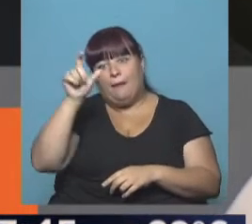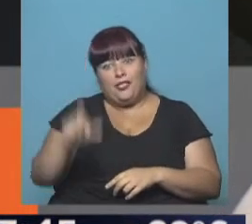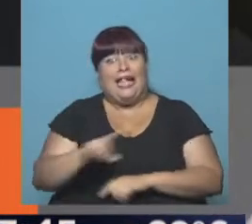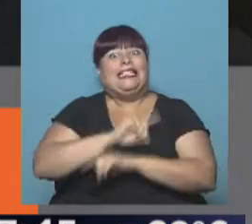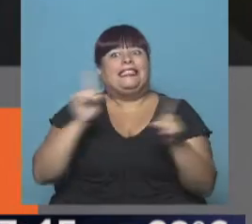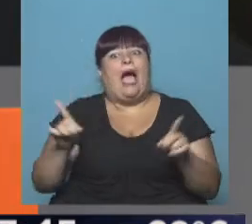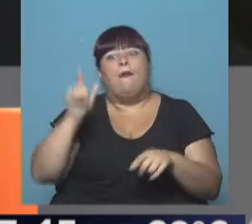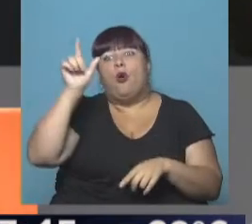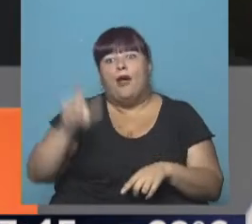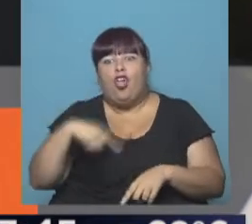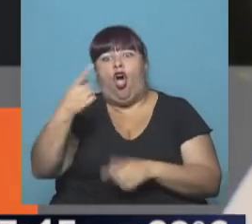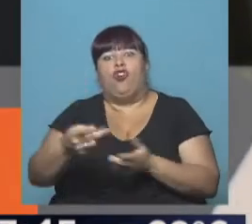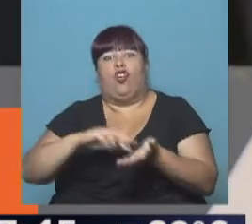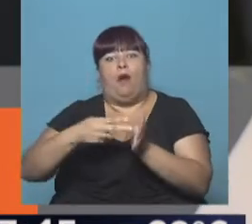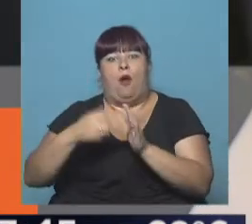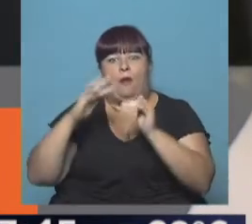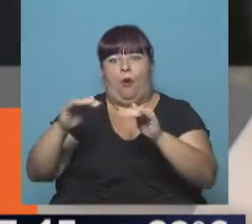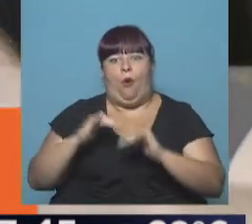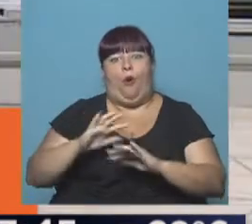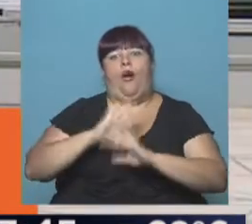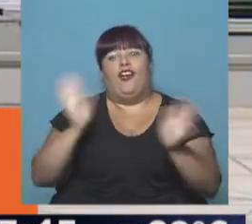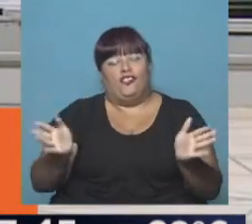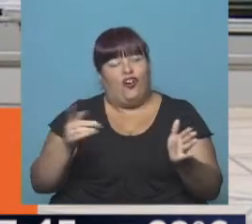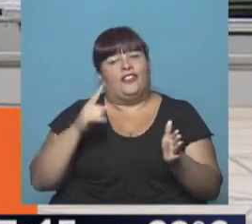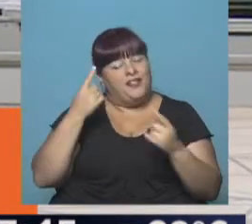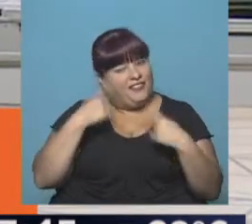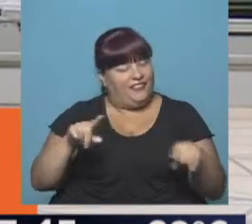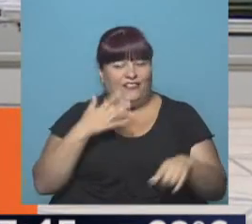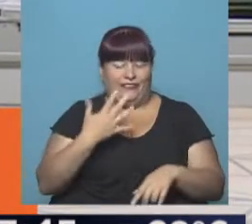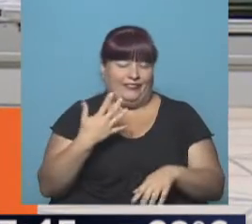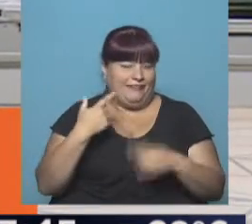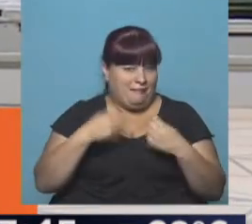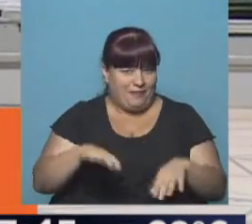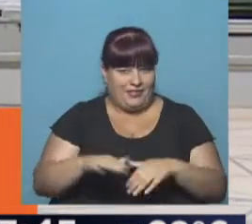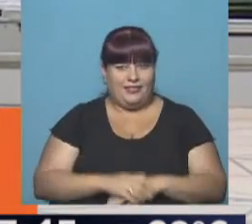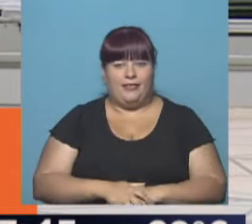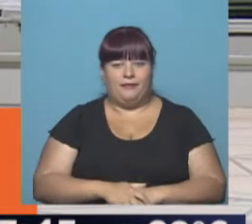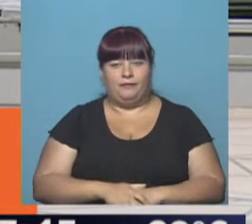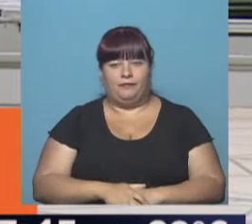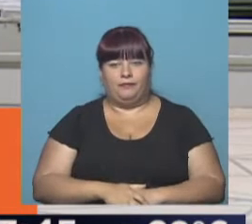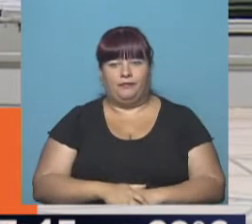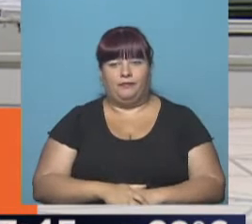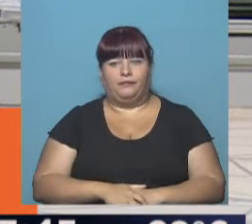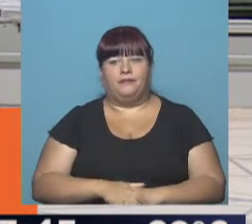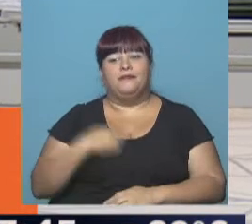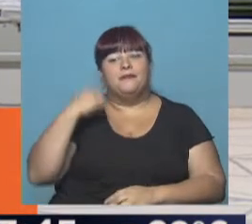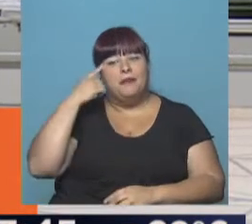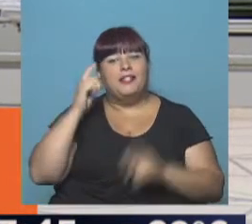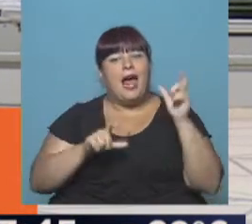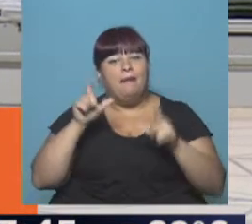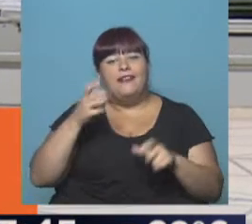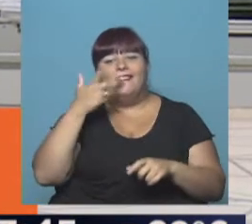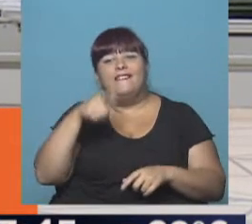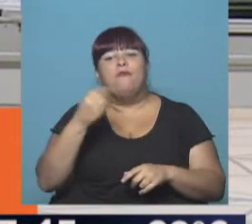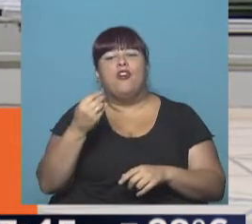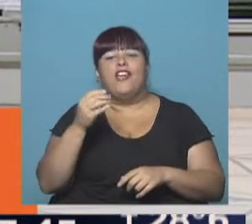menos con gente que tiene otros trastornos entonces es un punto disparatado de arraya y creo que la gente elige porque